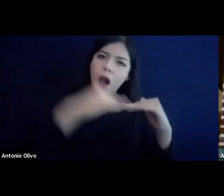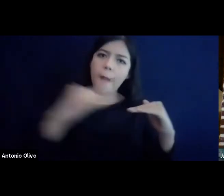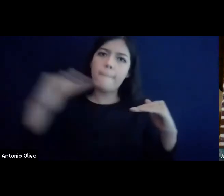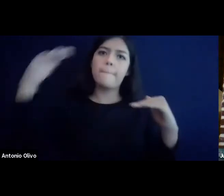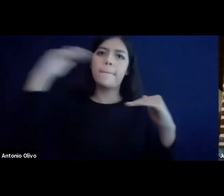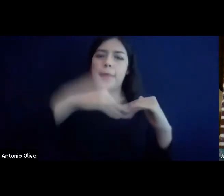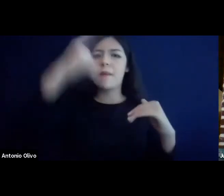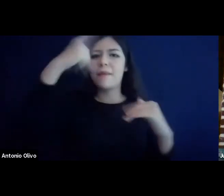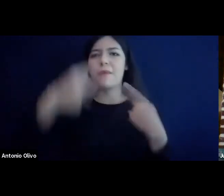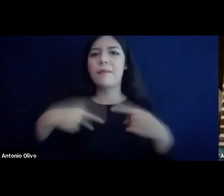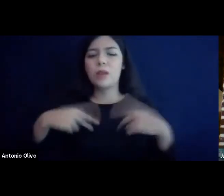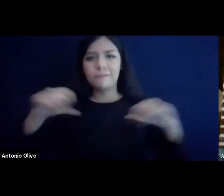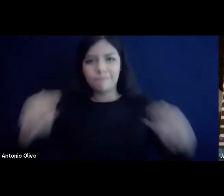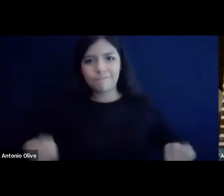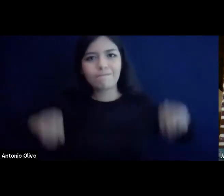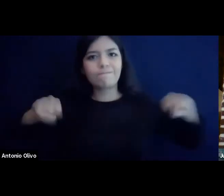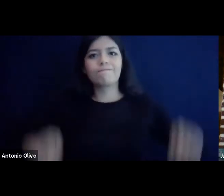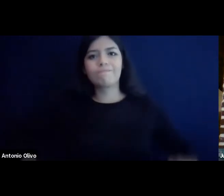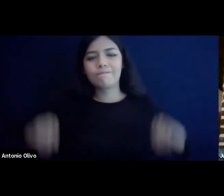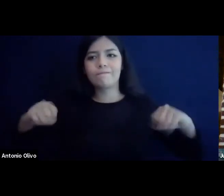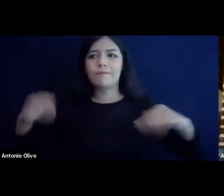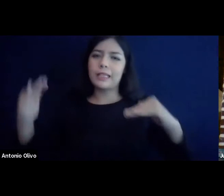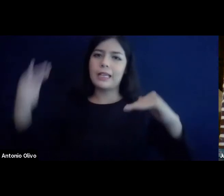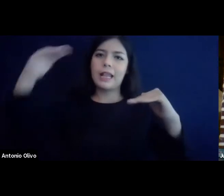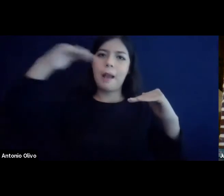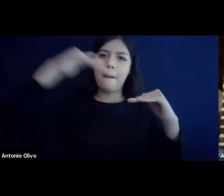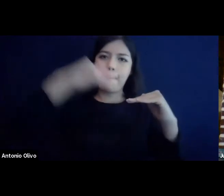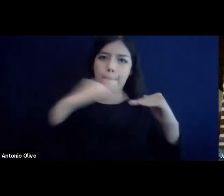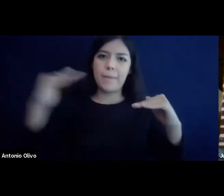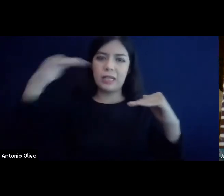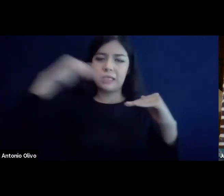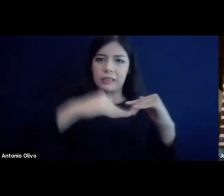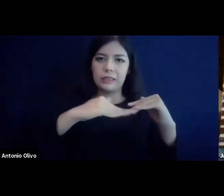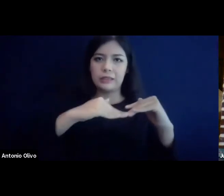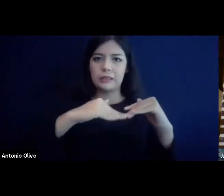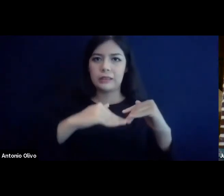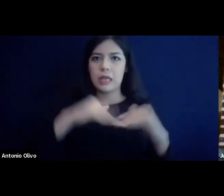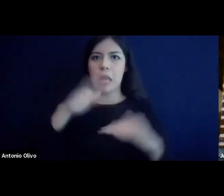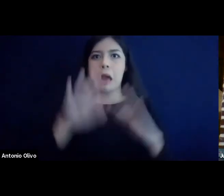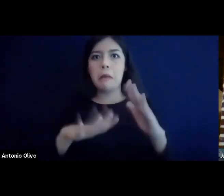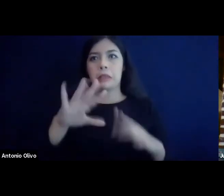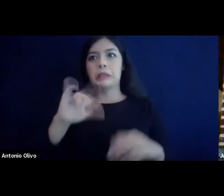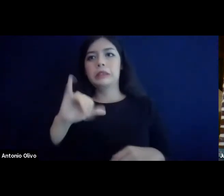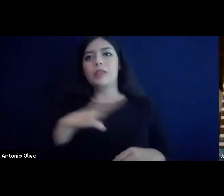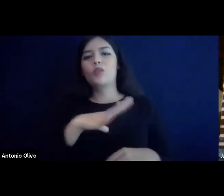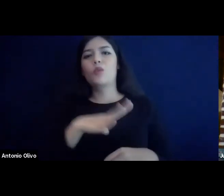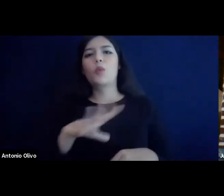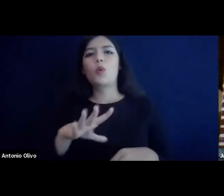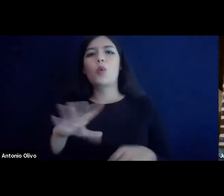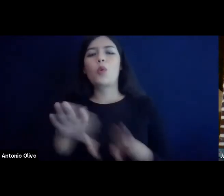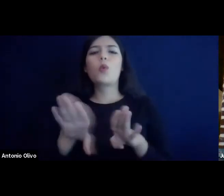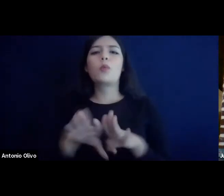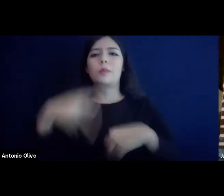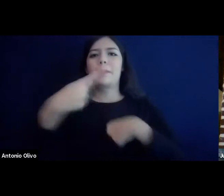que lo comentábamos con la maestra Lucelvia. Las rampas estaban, pues eran trampas más bien de rampas, pero